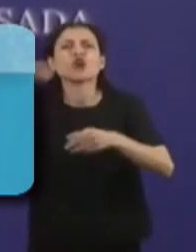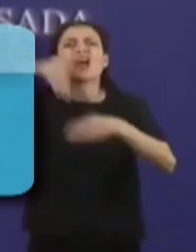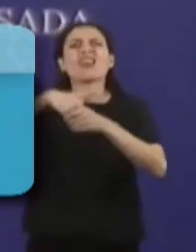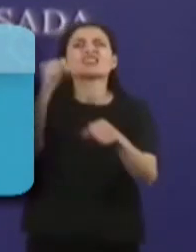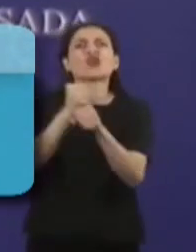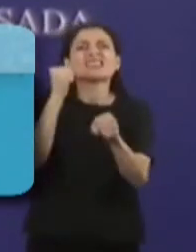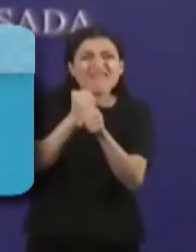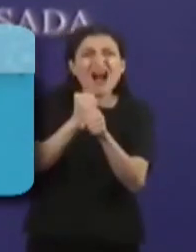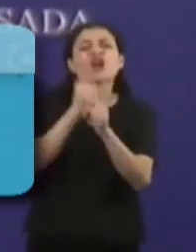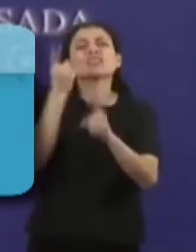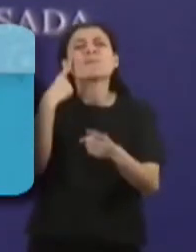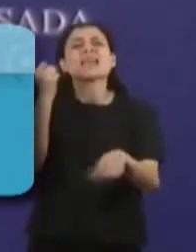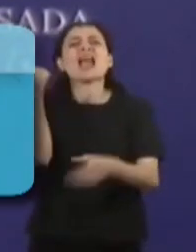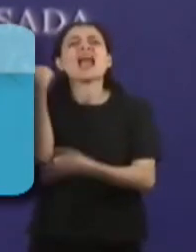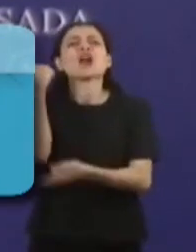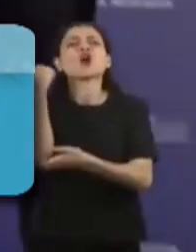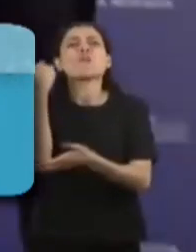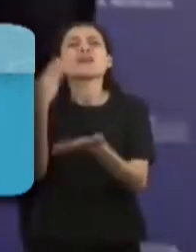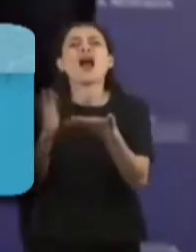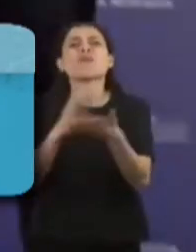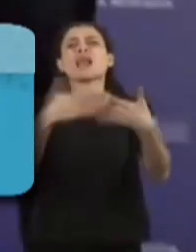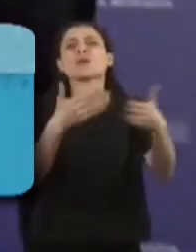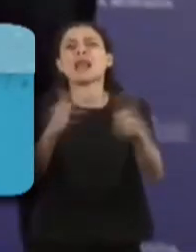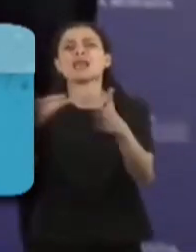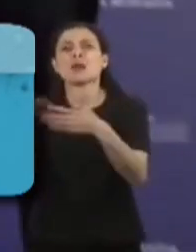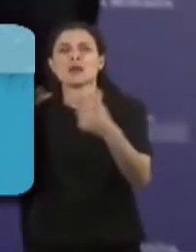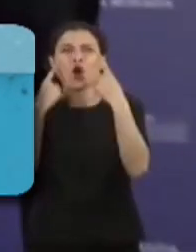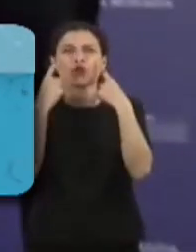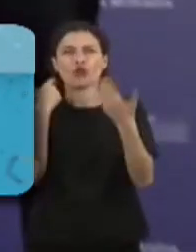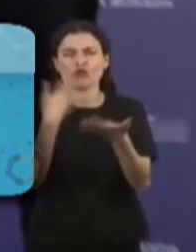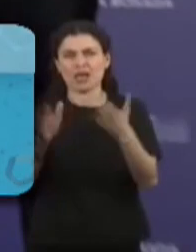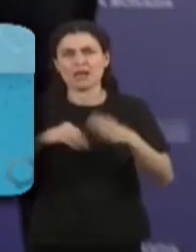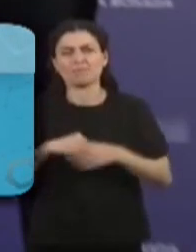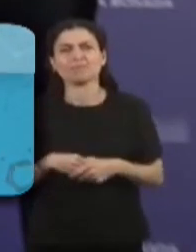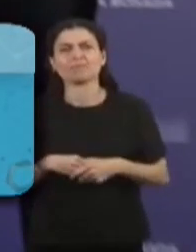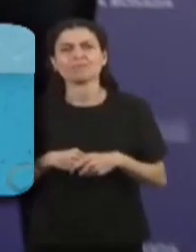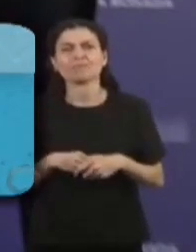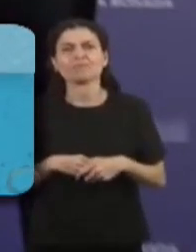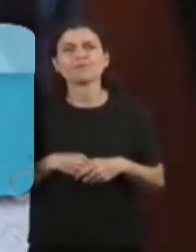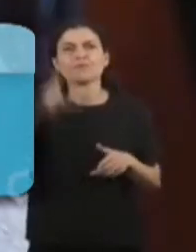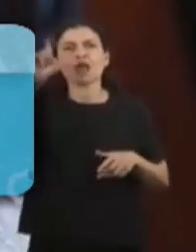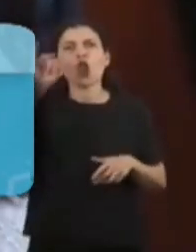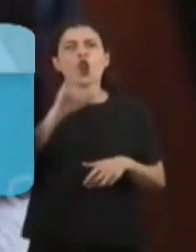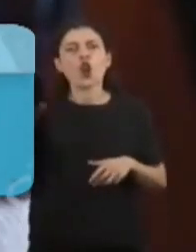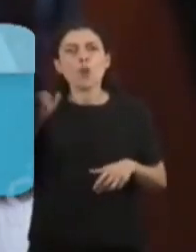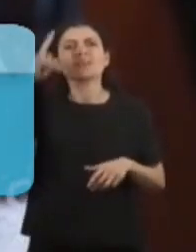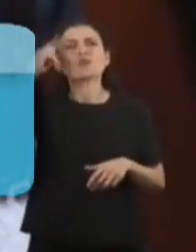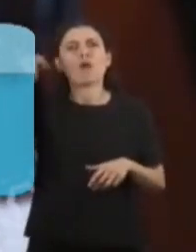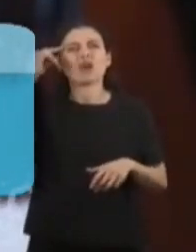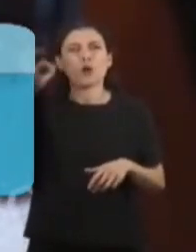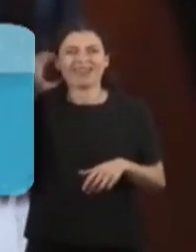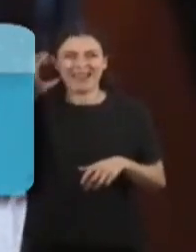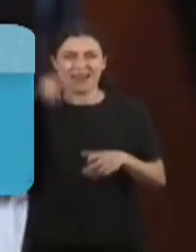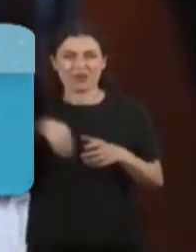del Estado y de regulación económica. Última pregunta. Guillermo Gonzalo López de Splendid 990.